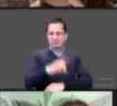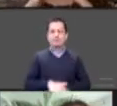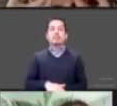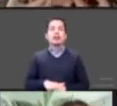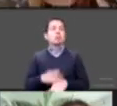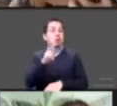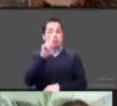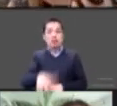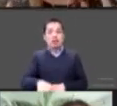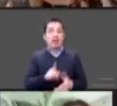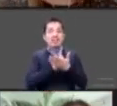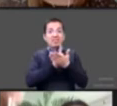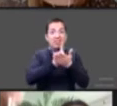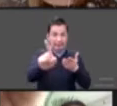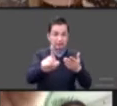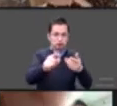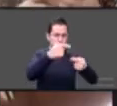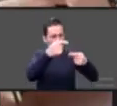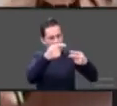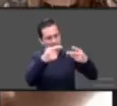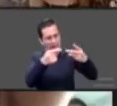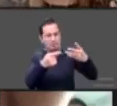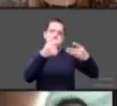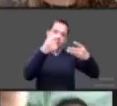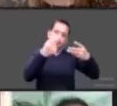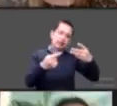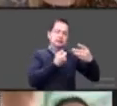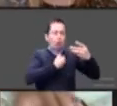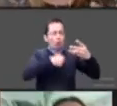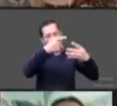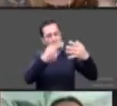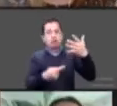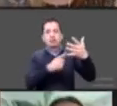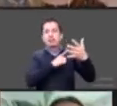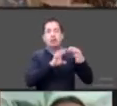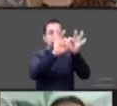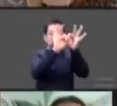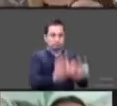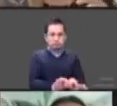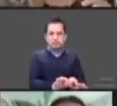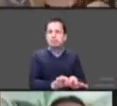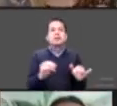otros, así pasa en la vida real, ¿no? Y así los necesitamos comprender.